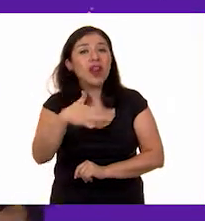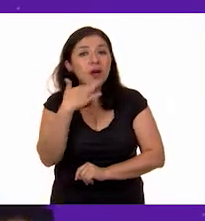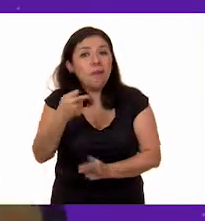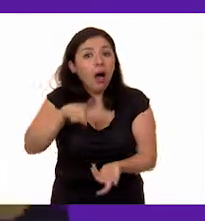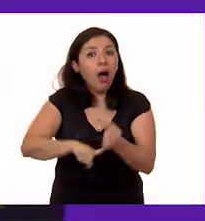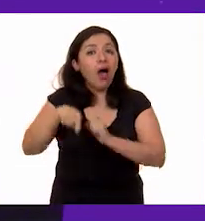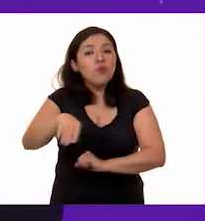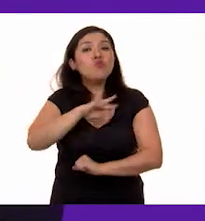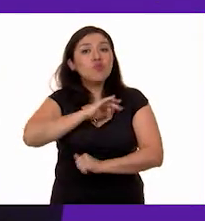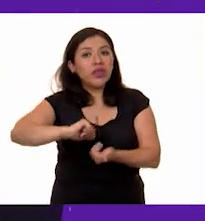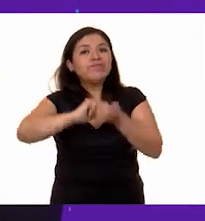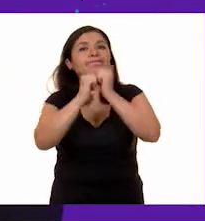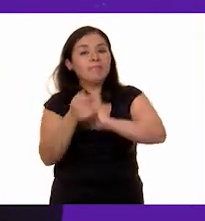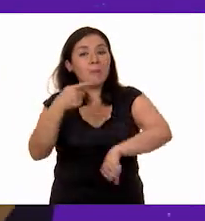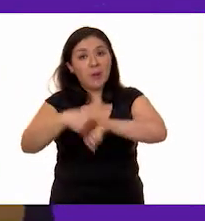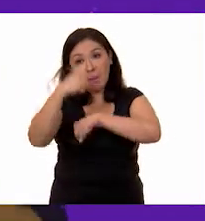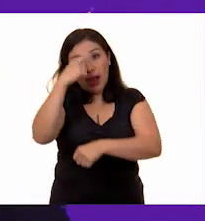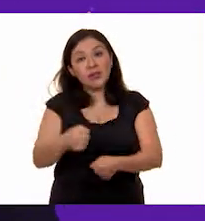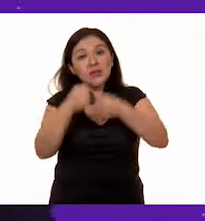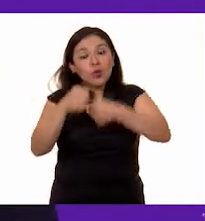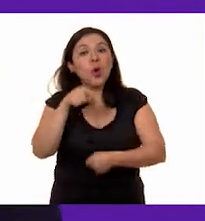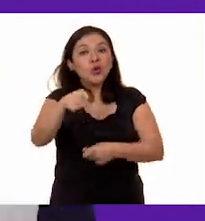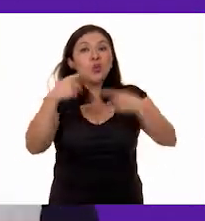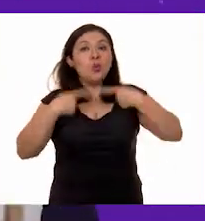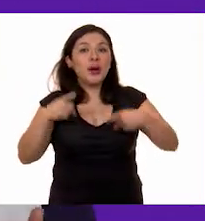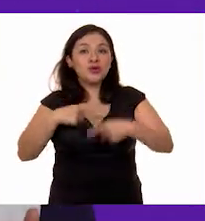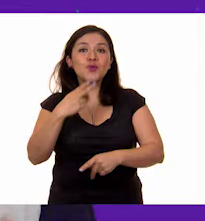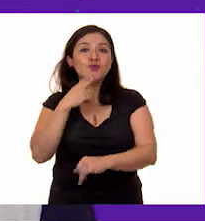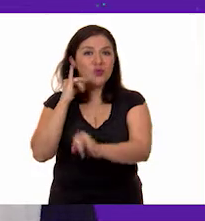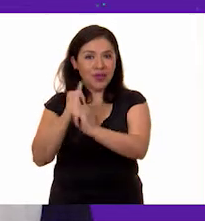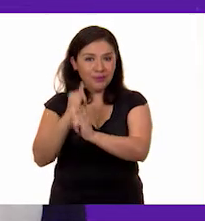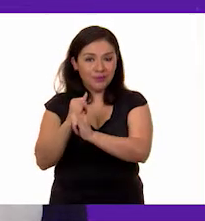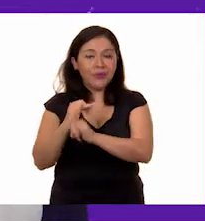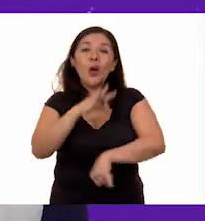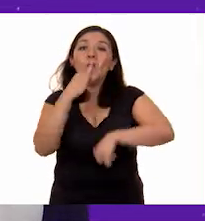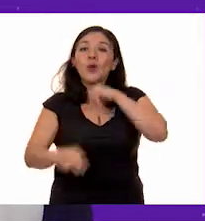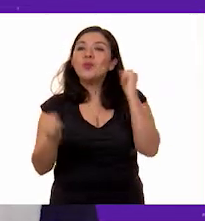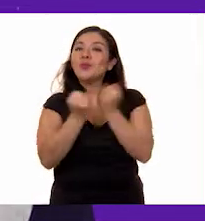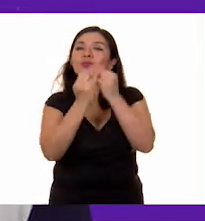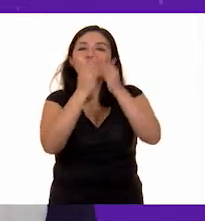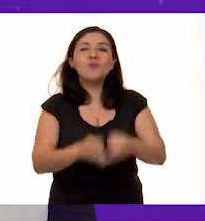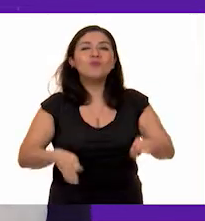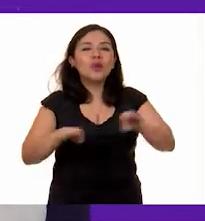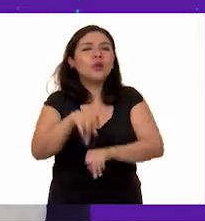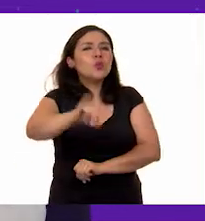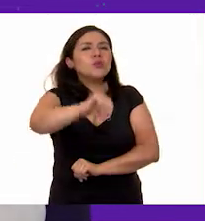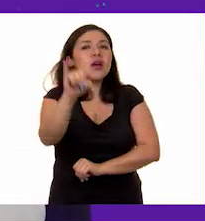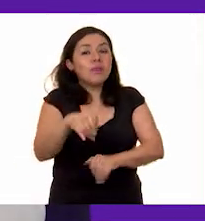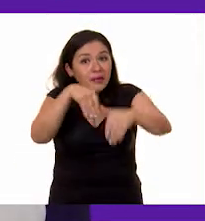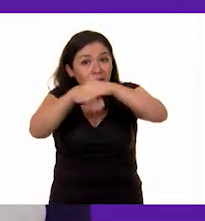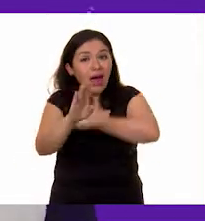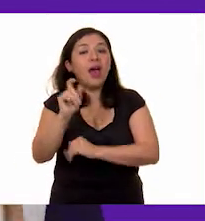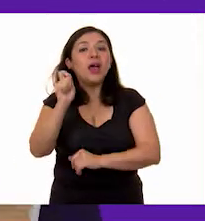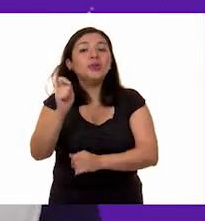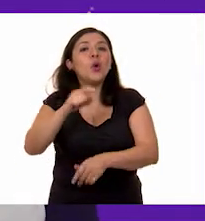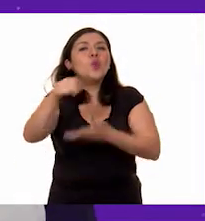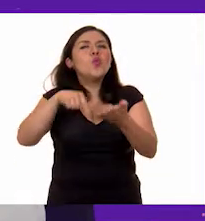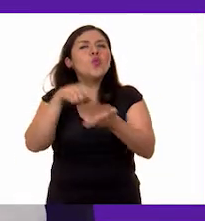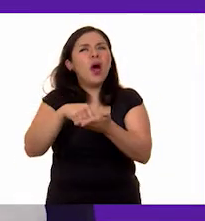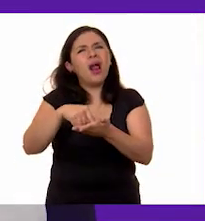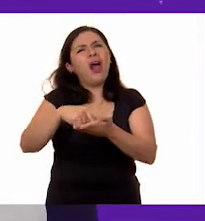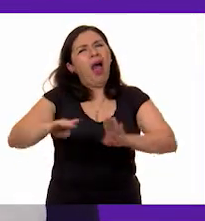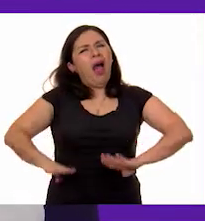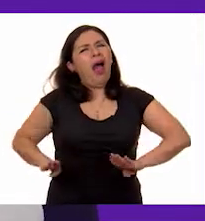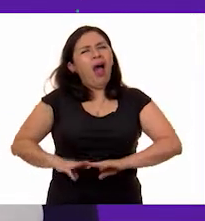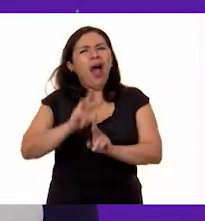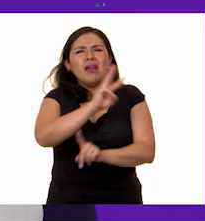cuales pueden poner en riesgo la seguridad de tu yo digital. Por último, es muy importante que nunca ingreses a sitios de contenido